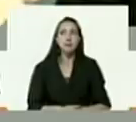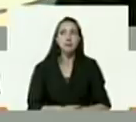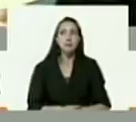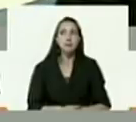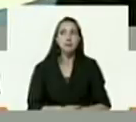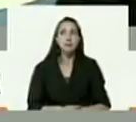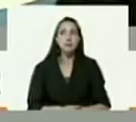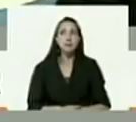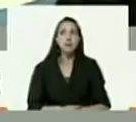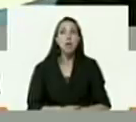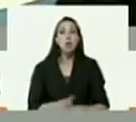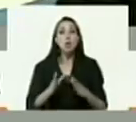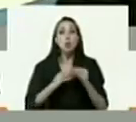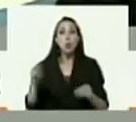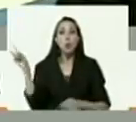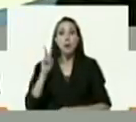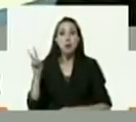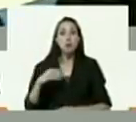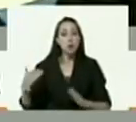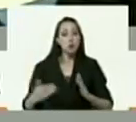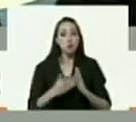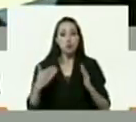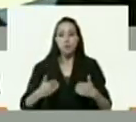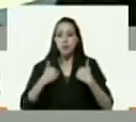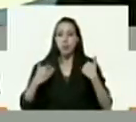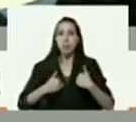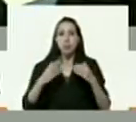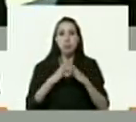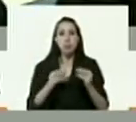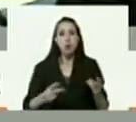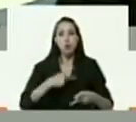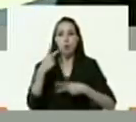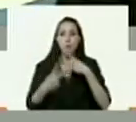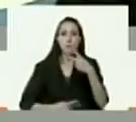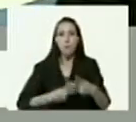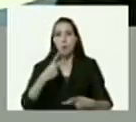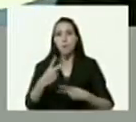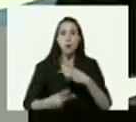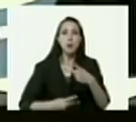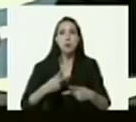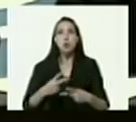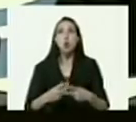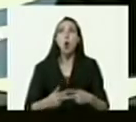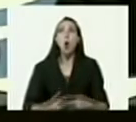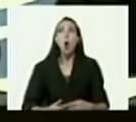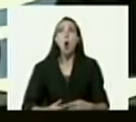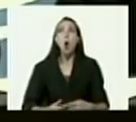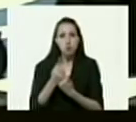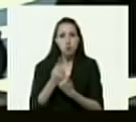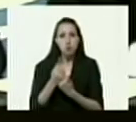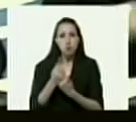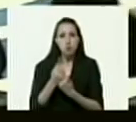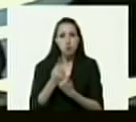los venezolanos sufrimos esos procesos. Y hay un gobierno, bueno, tratando de contener, protegiendo, porque